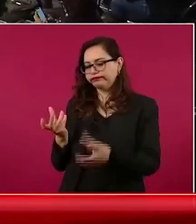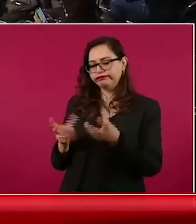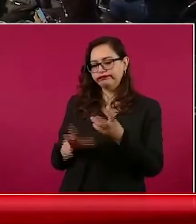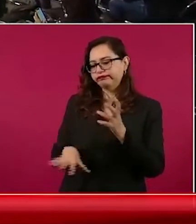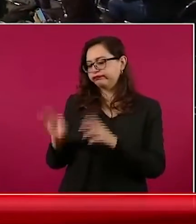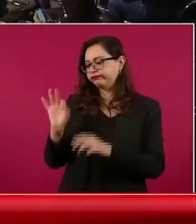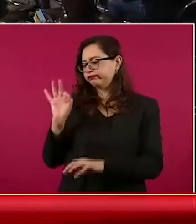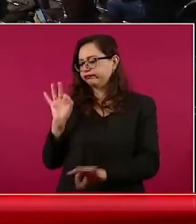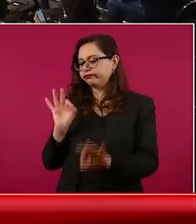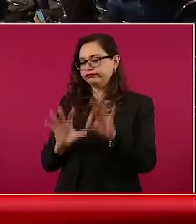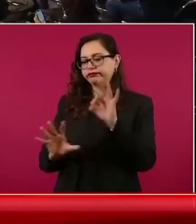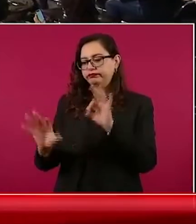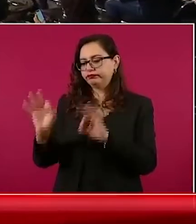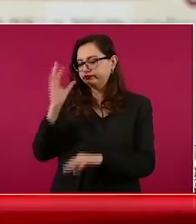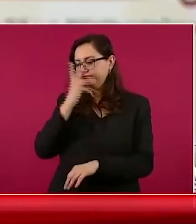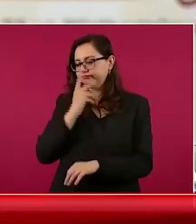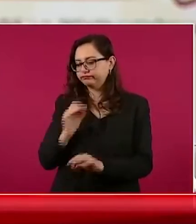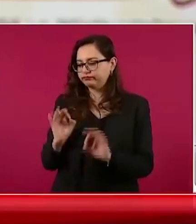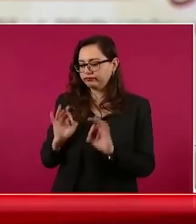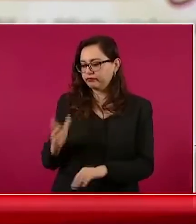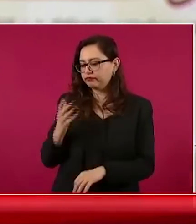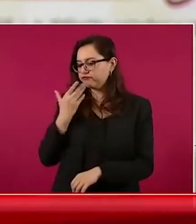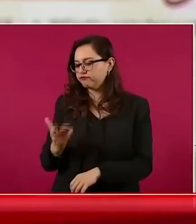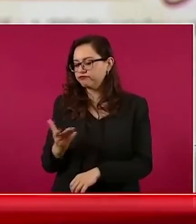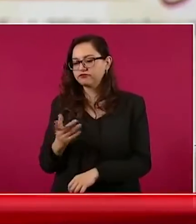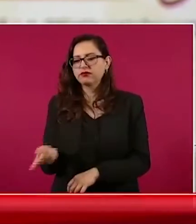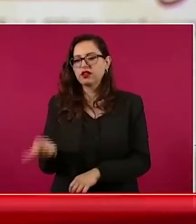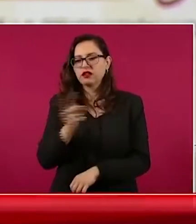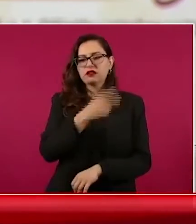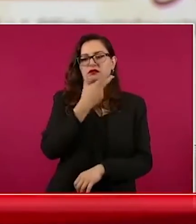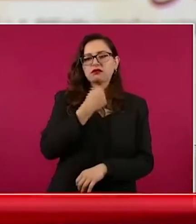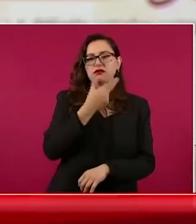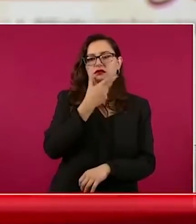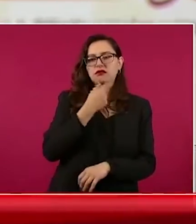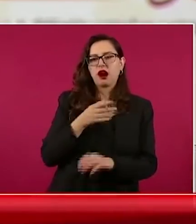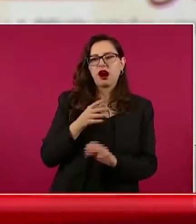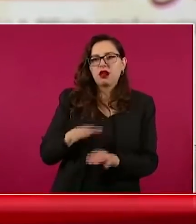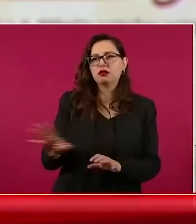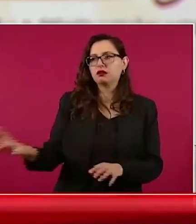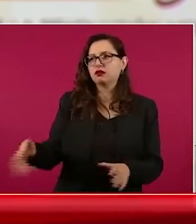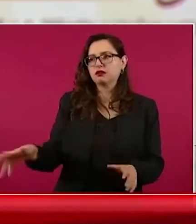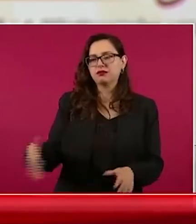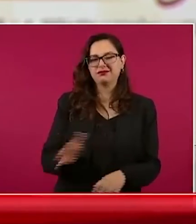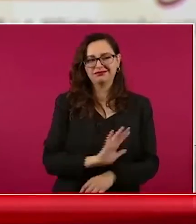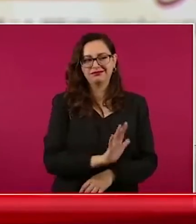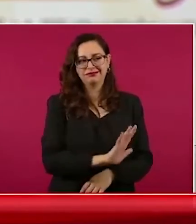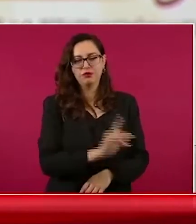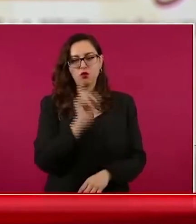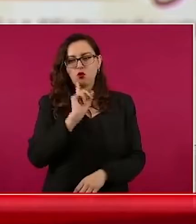más sentido de la belleza. Se dedican a eso.